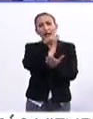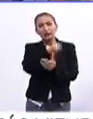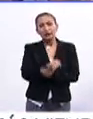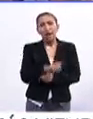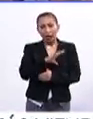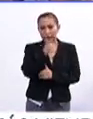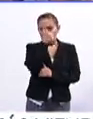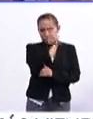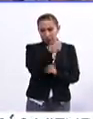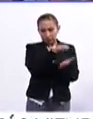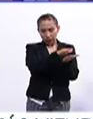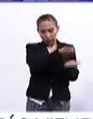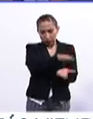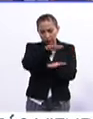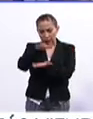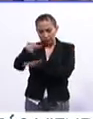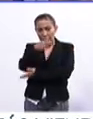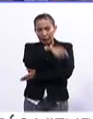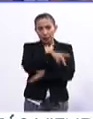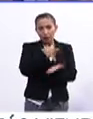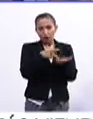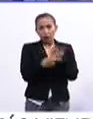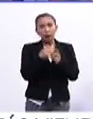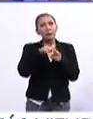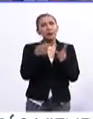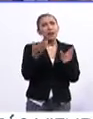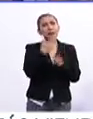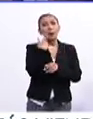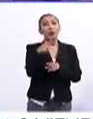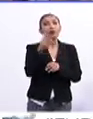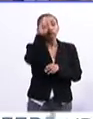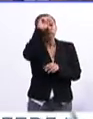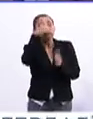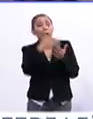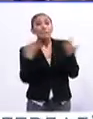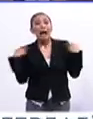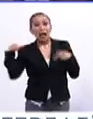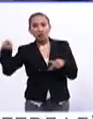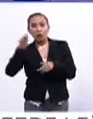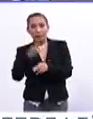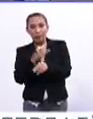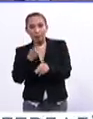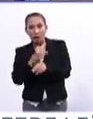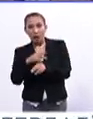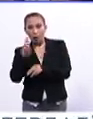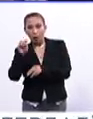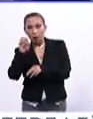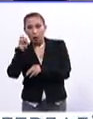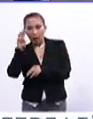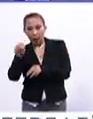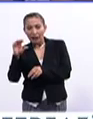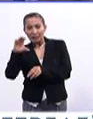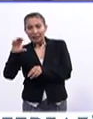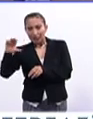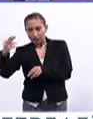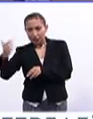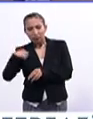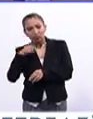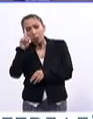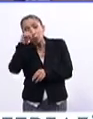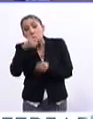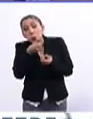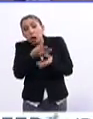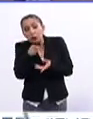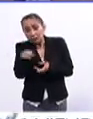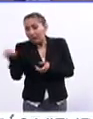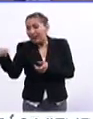tenemos 6. Este fue un proyecto que empezó por sugerencia de unos profesores de bachillerato de la UNAM, del CCH, que